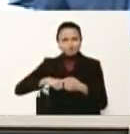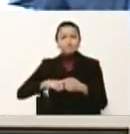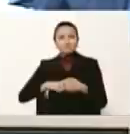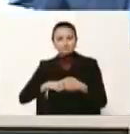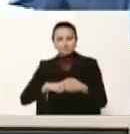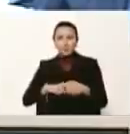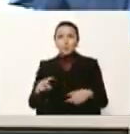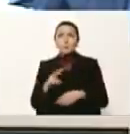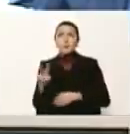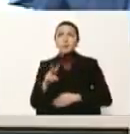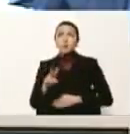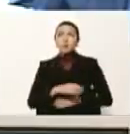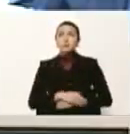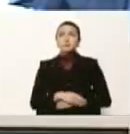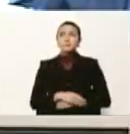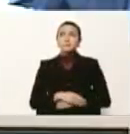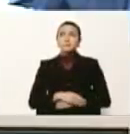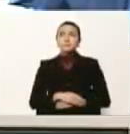venezolano.